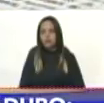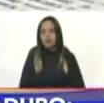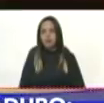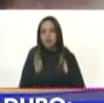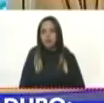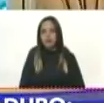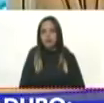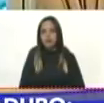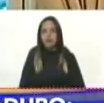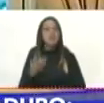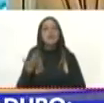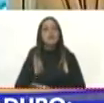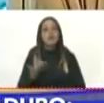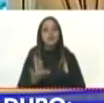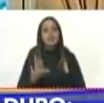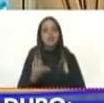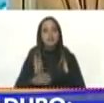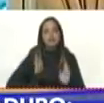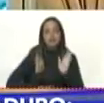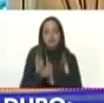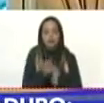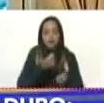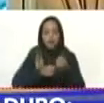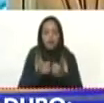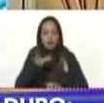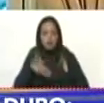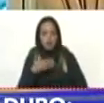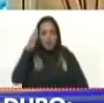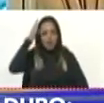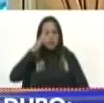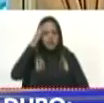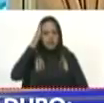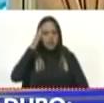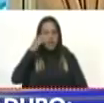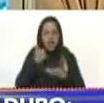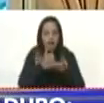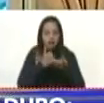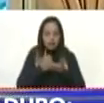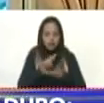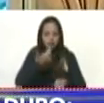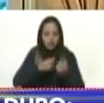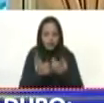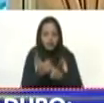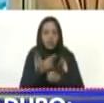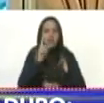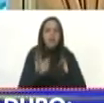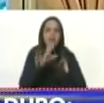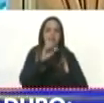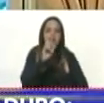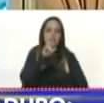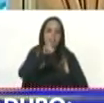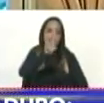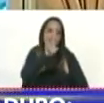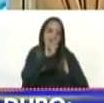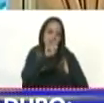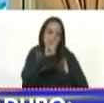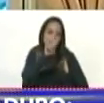Fundamental para el crecimiento económico, tener la capacidad de los servicios financieros y crediticios para